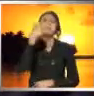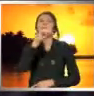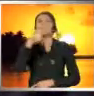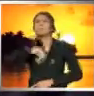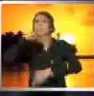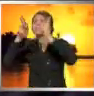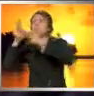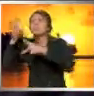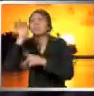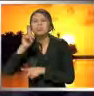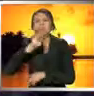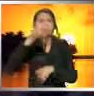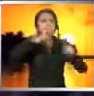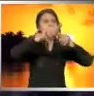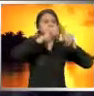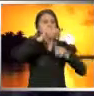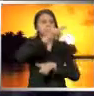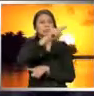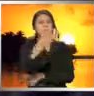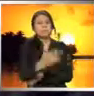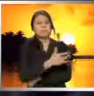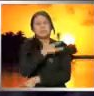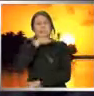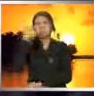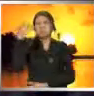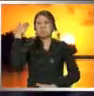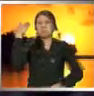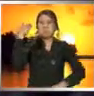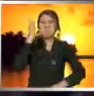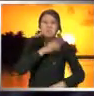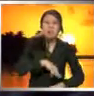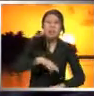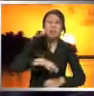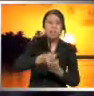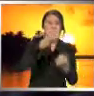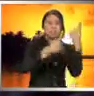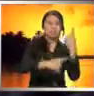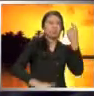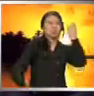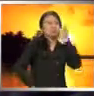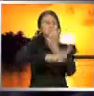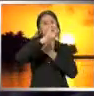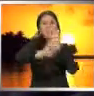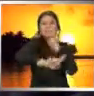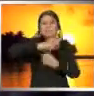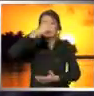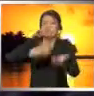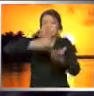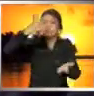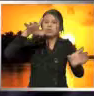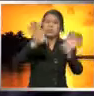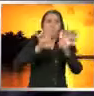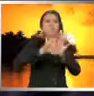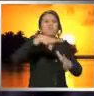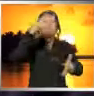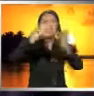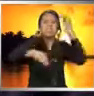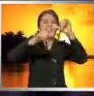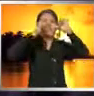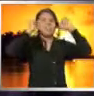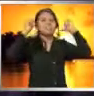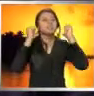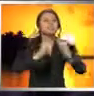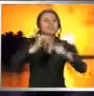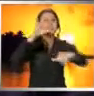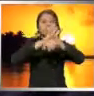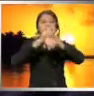mujeres a las que les ha ido fatal, ¿no? Incluso algunas han terminado con problemas mucho más severos a raíz de la falta de atención médica adecuada,